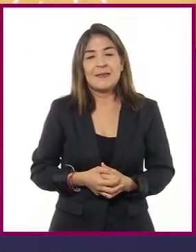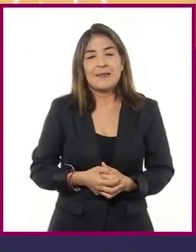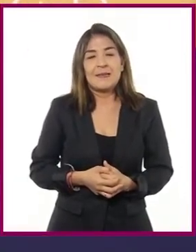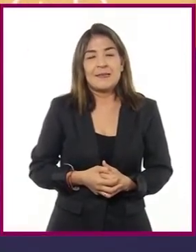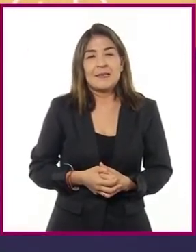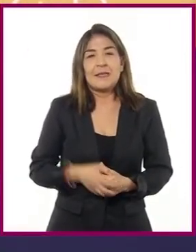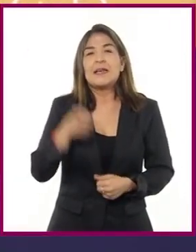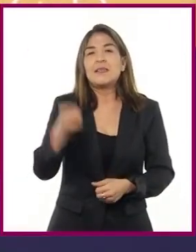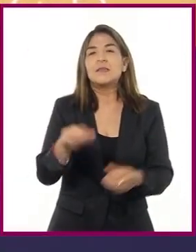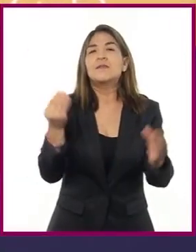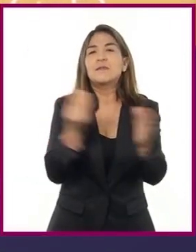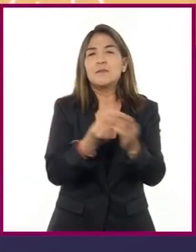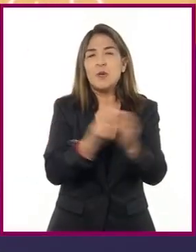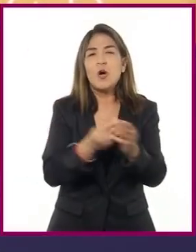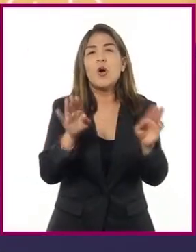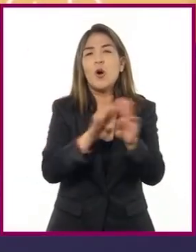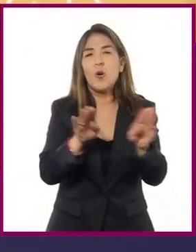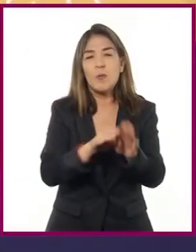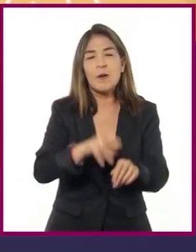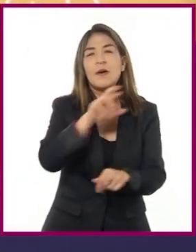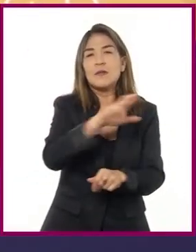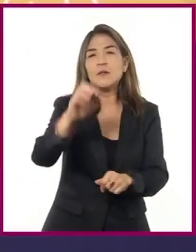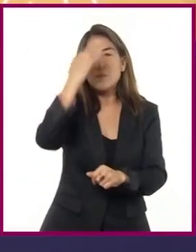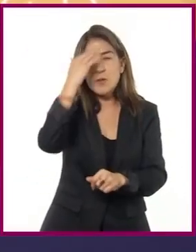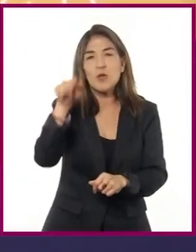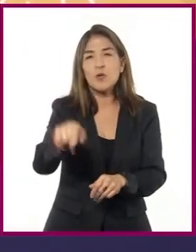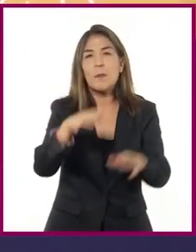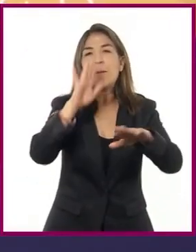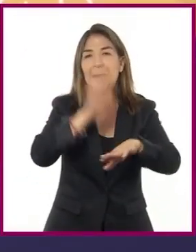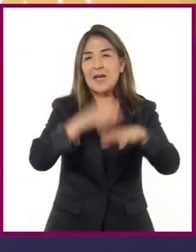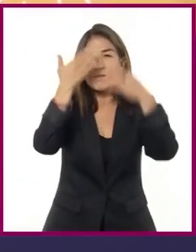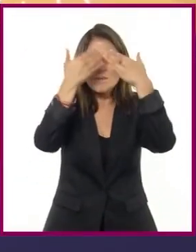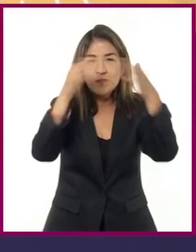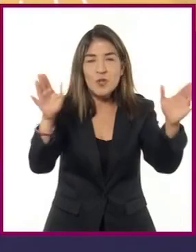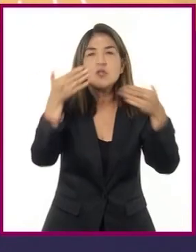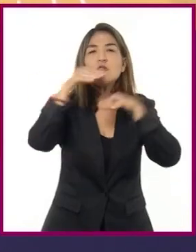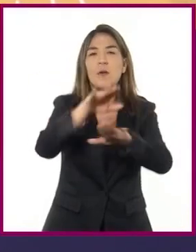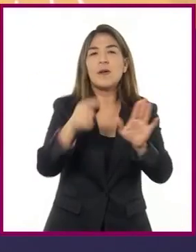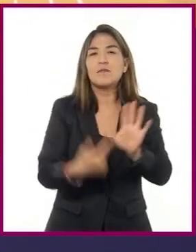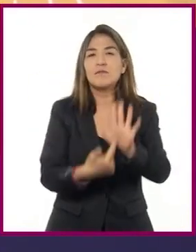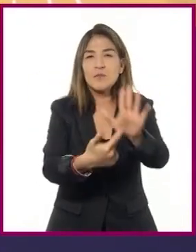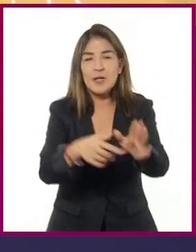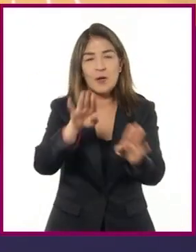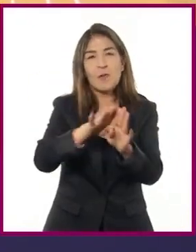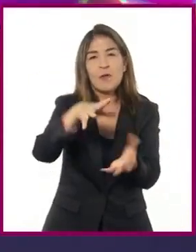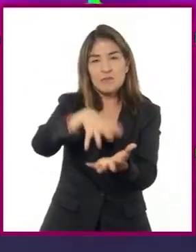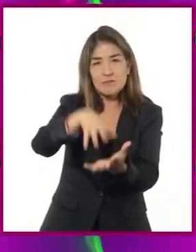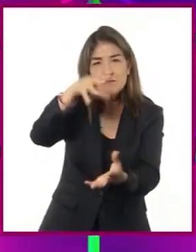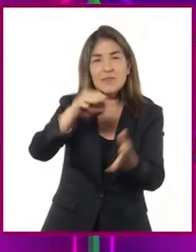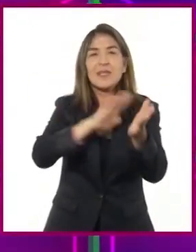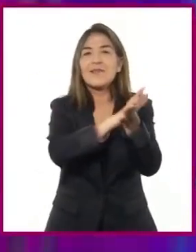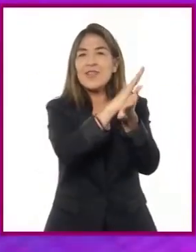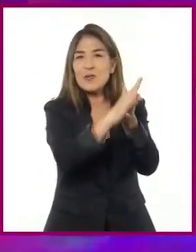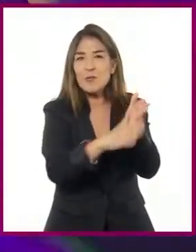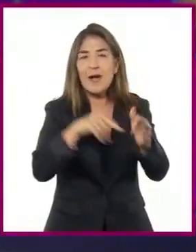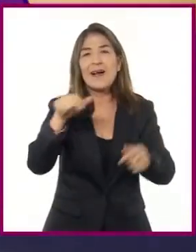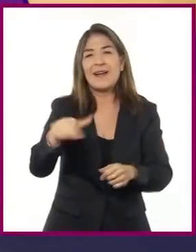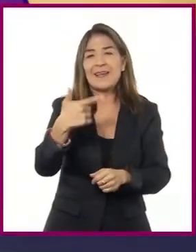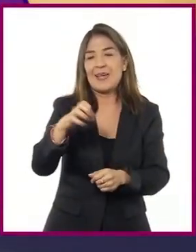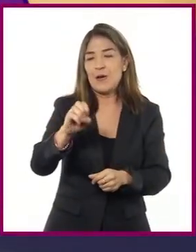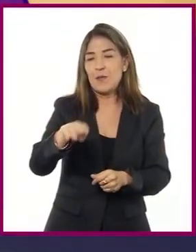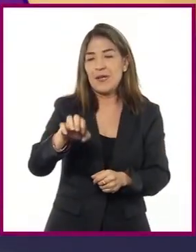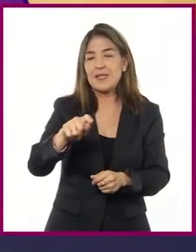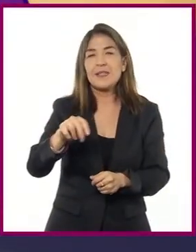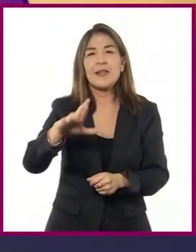En esta sesión reconocimos y ampliamos su conocimiento acerca de la demostración geométrica de Euclides, basado en su